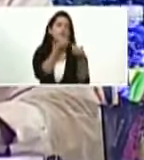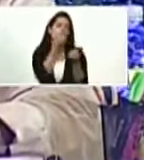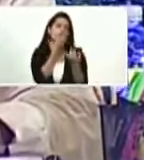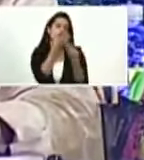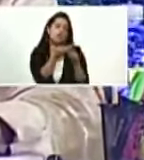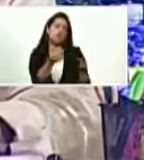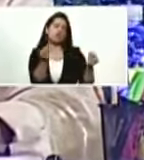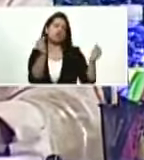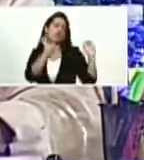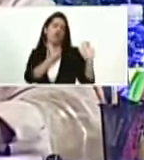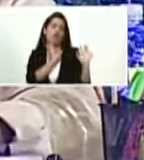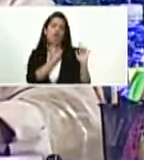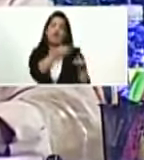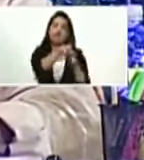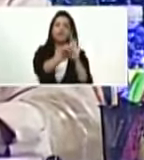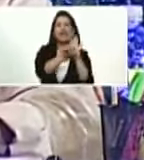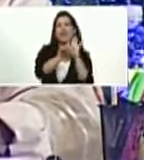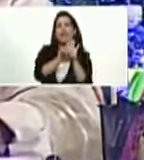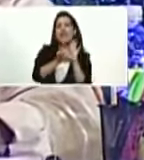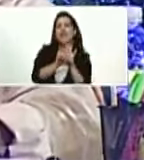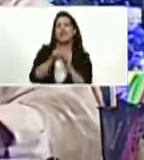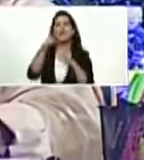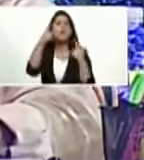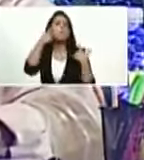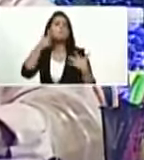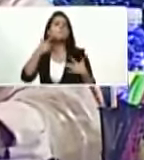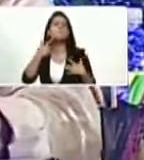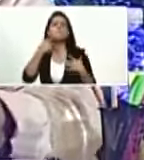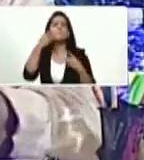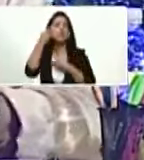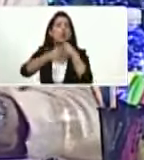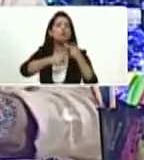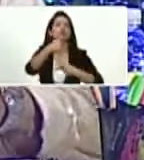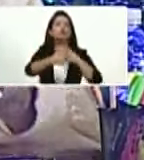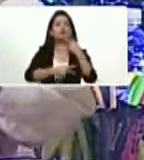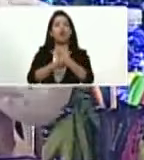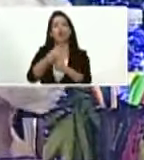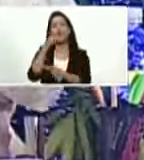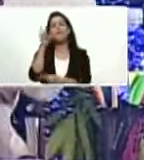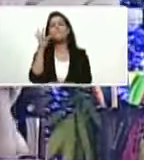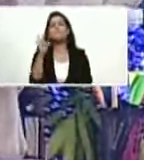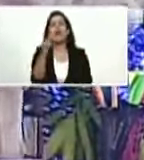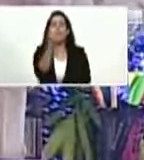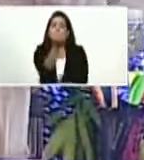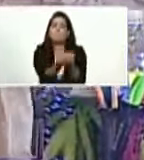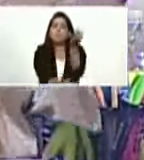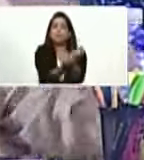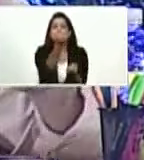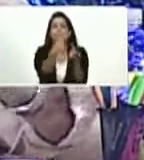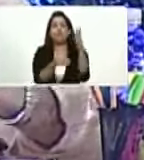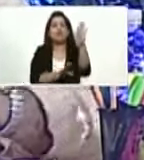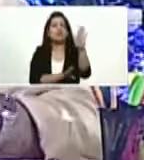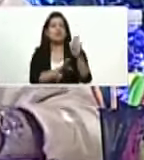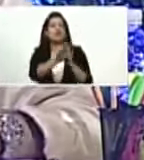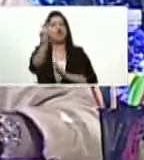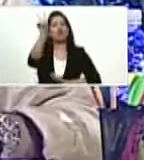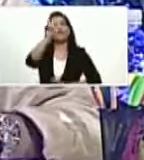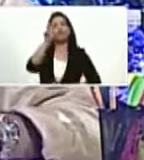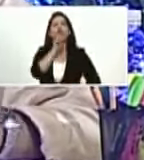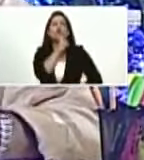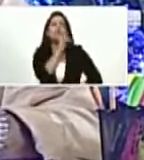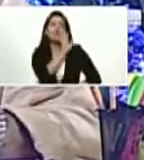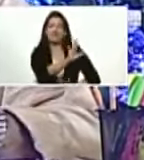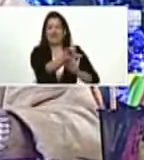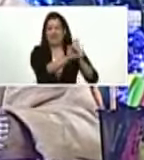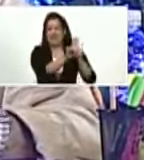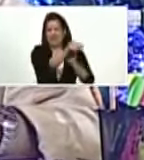le pueden poner ley para la producción y productividad, etcétera, del país,